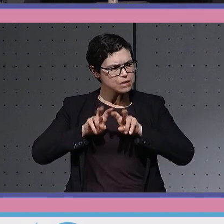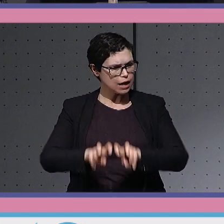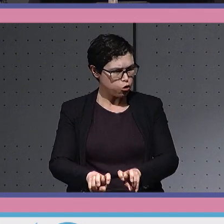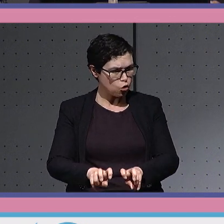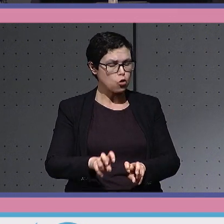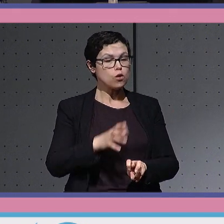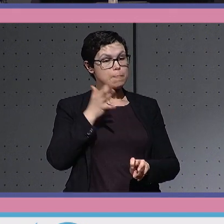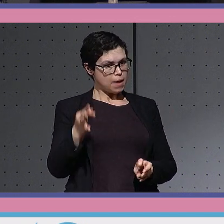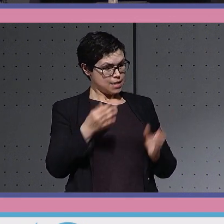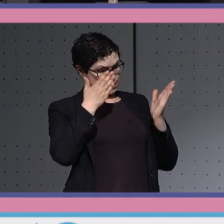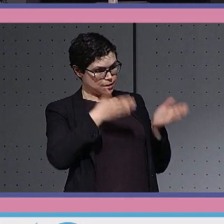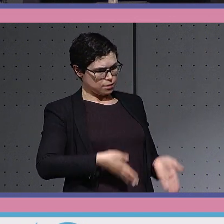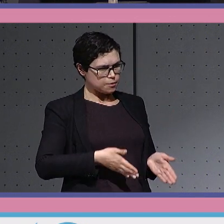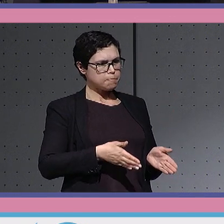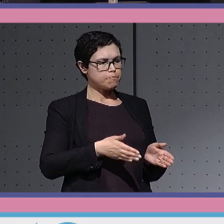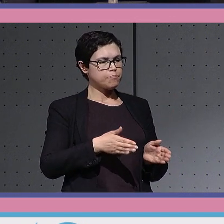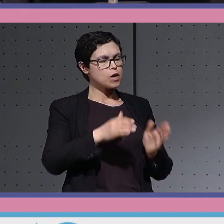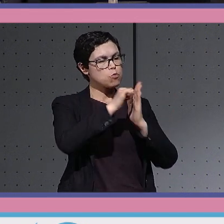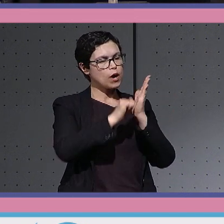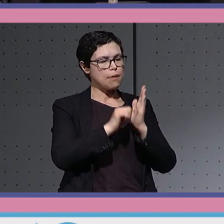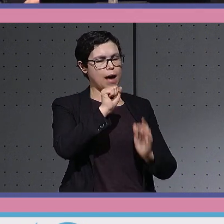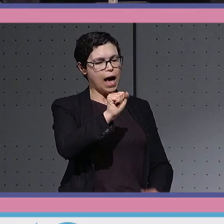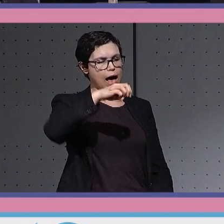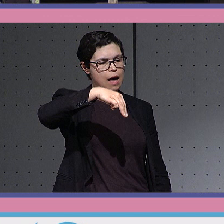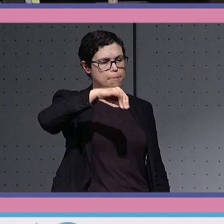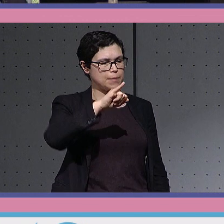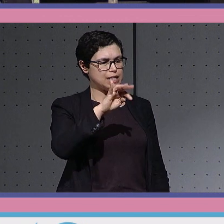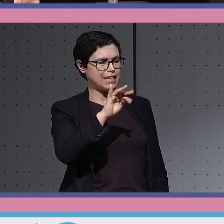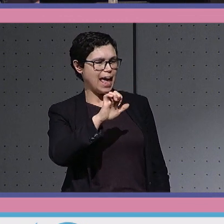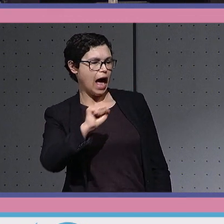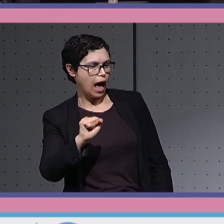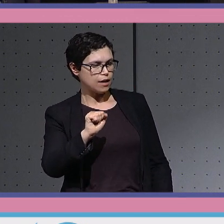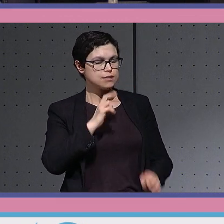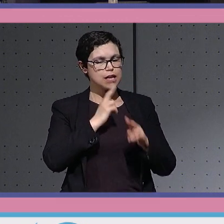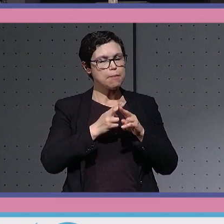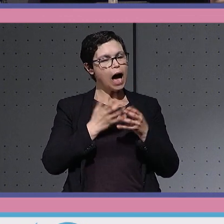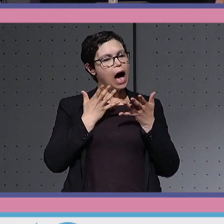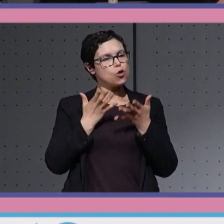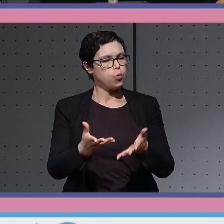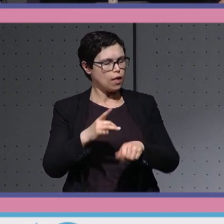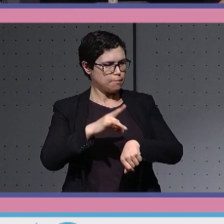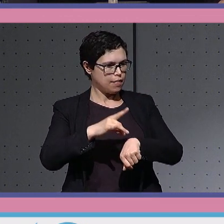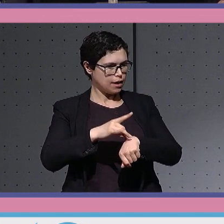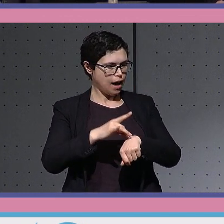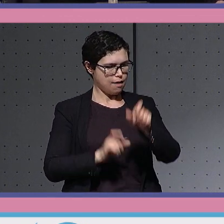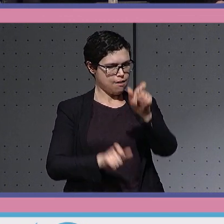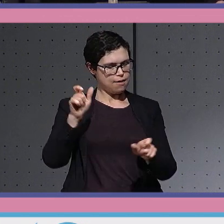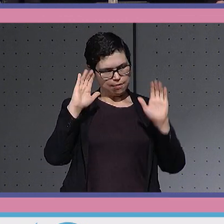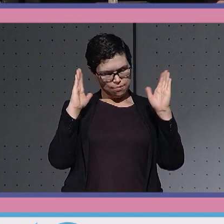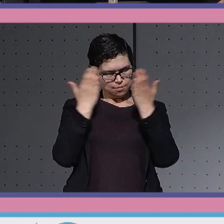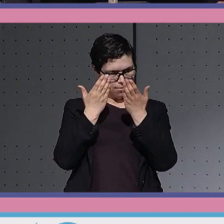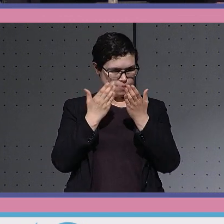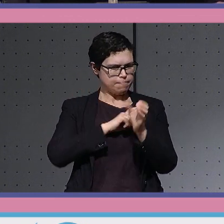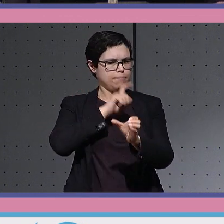muy implicada en el programa AMITEA, de ayuda médica a personas con trastorno de espectro de